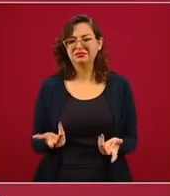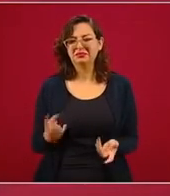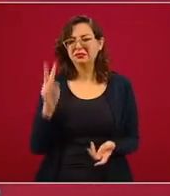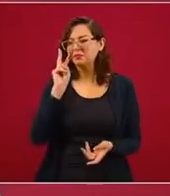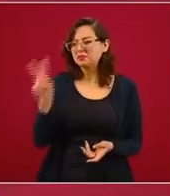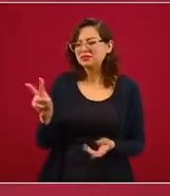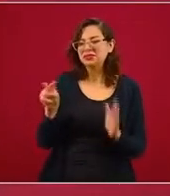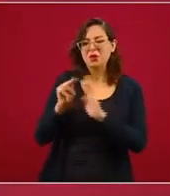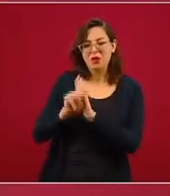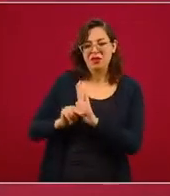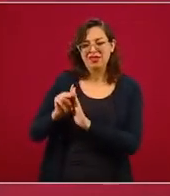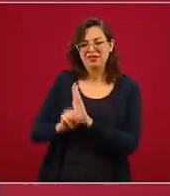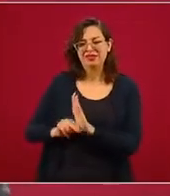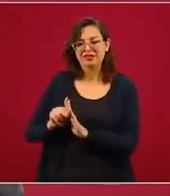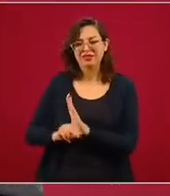No, pues,